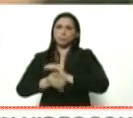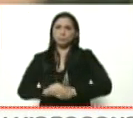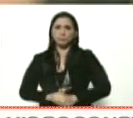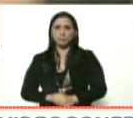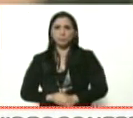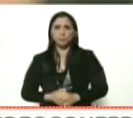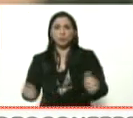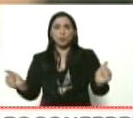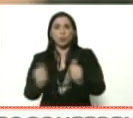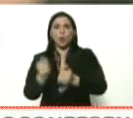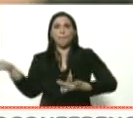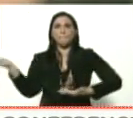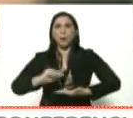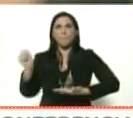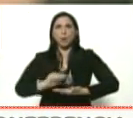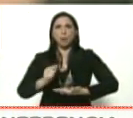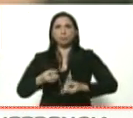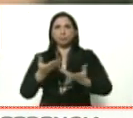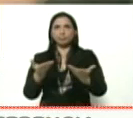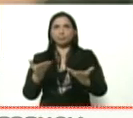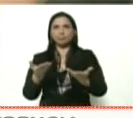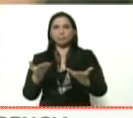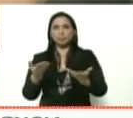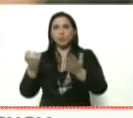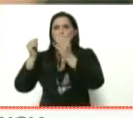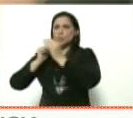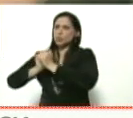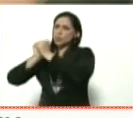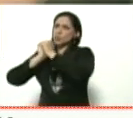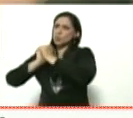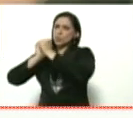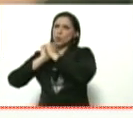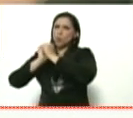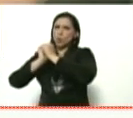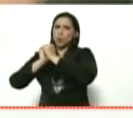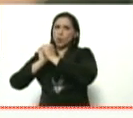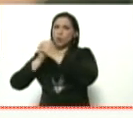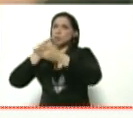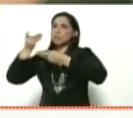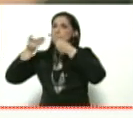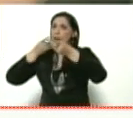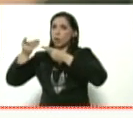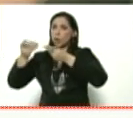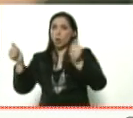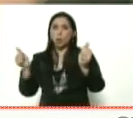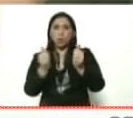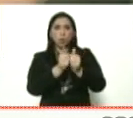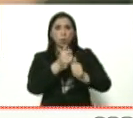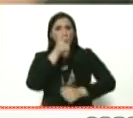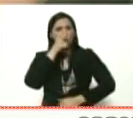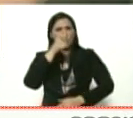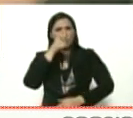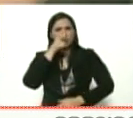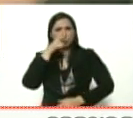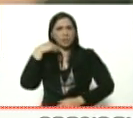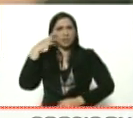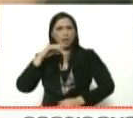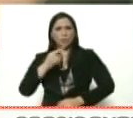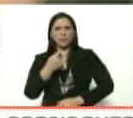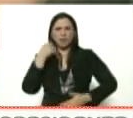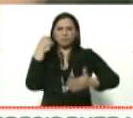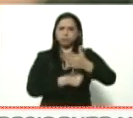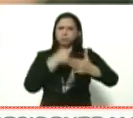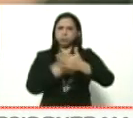y con el mazo dando. A Dios rogando con el diálogo y con la operación negro primera,